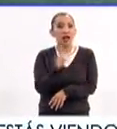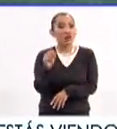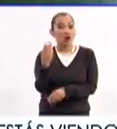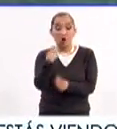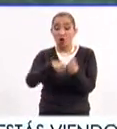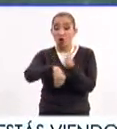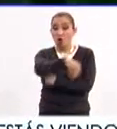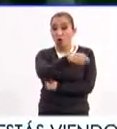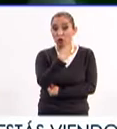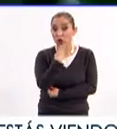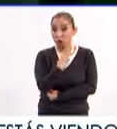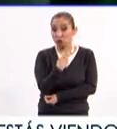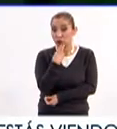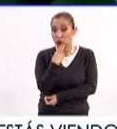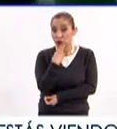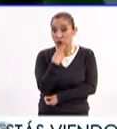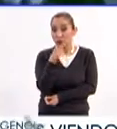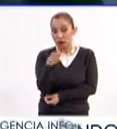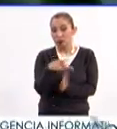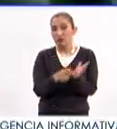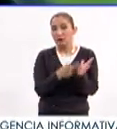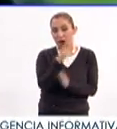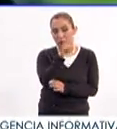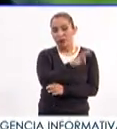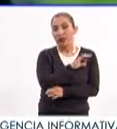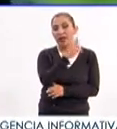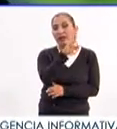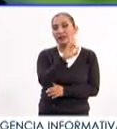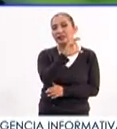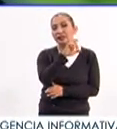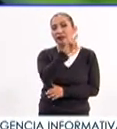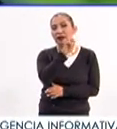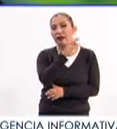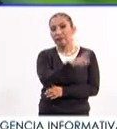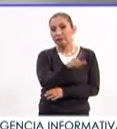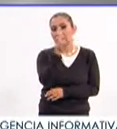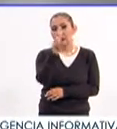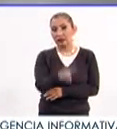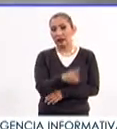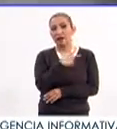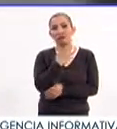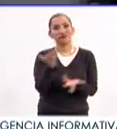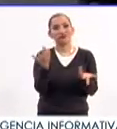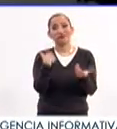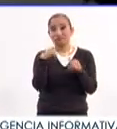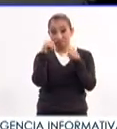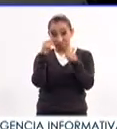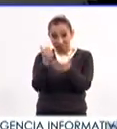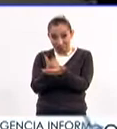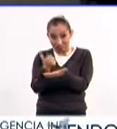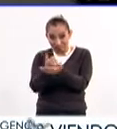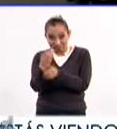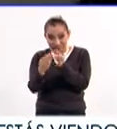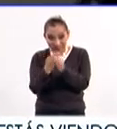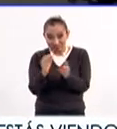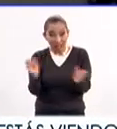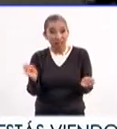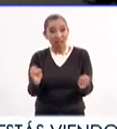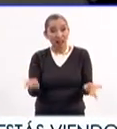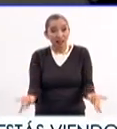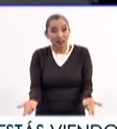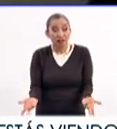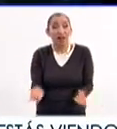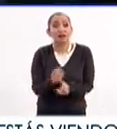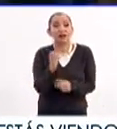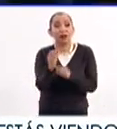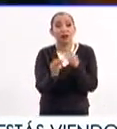los reciclamos, porque muchos de ellos son reciclables, pues realmente no le estamos haciendo ningún favor al planeta, ¿no? Y la verdad